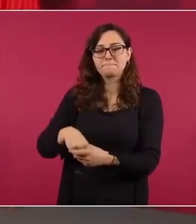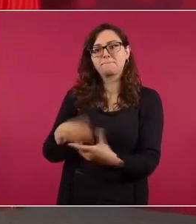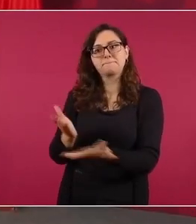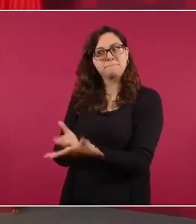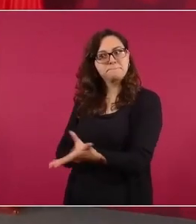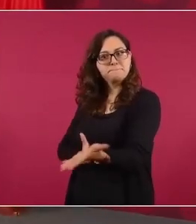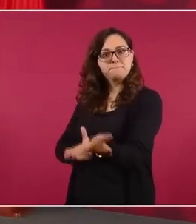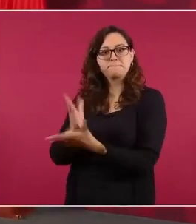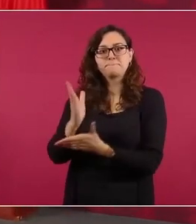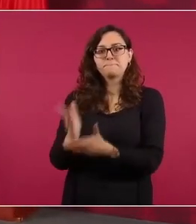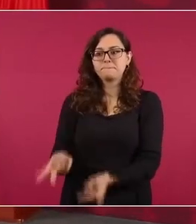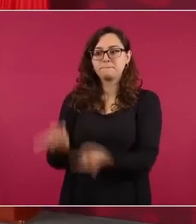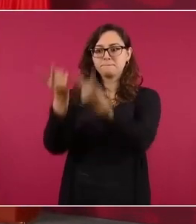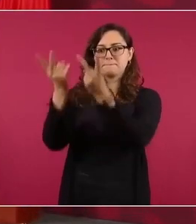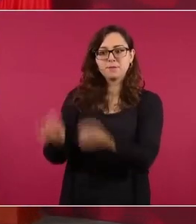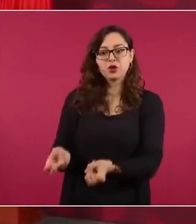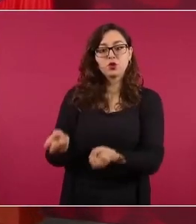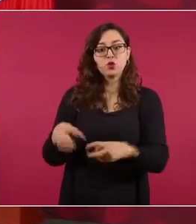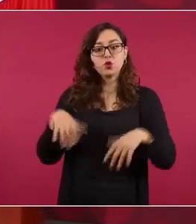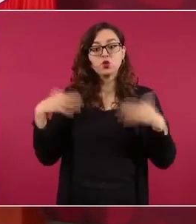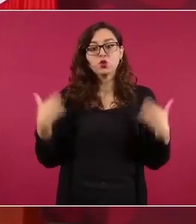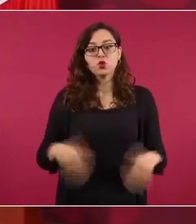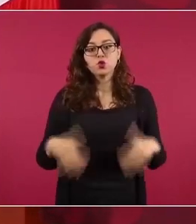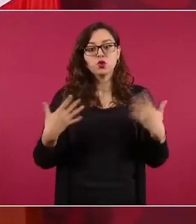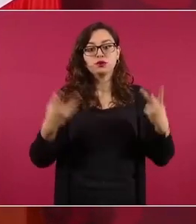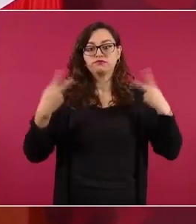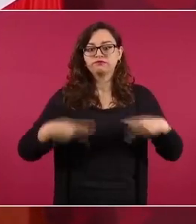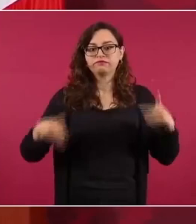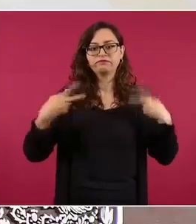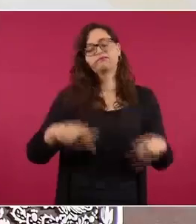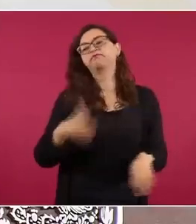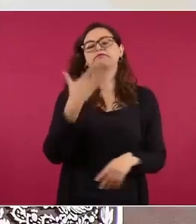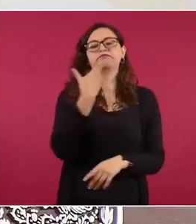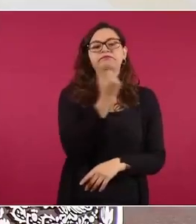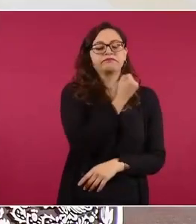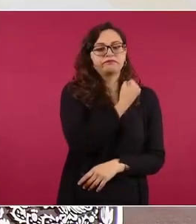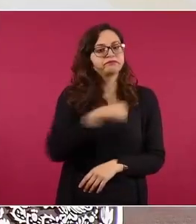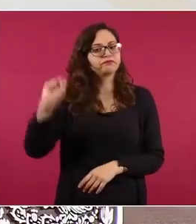pues es gente muy especializada, no cualquiera.